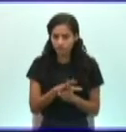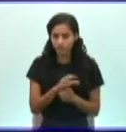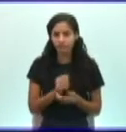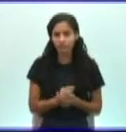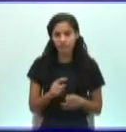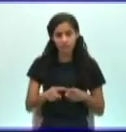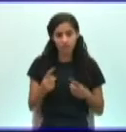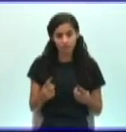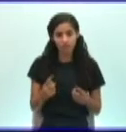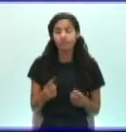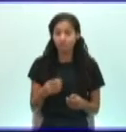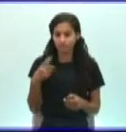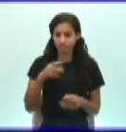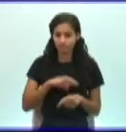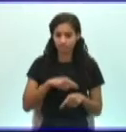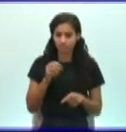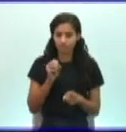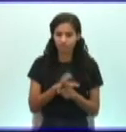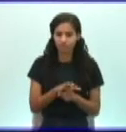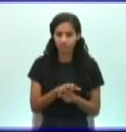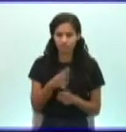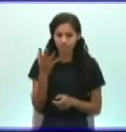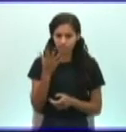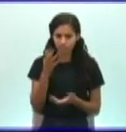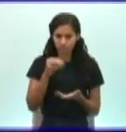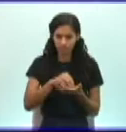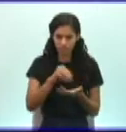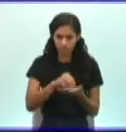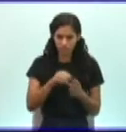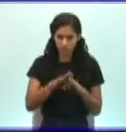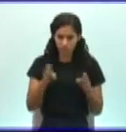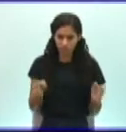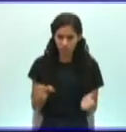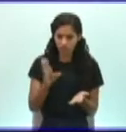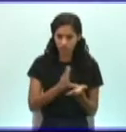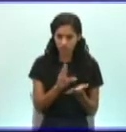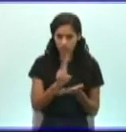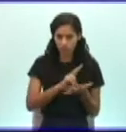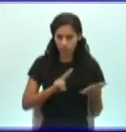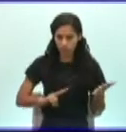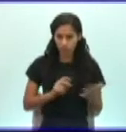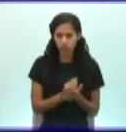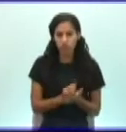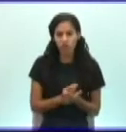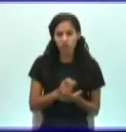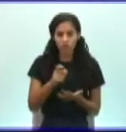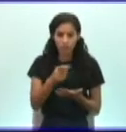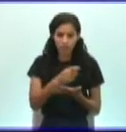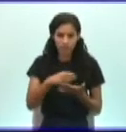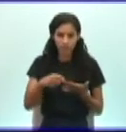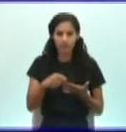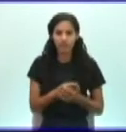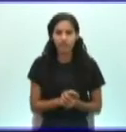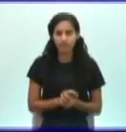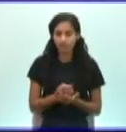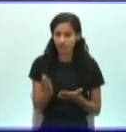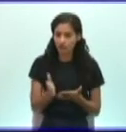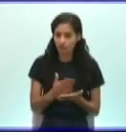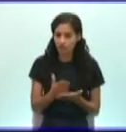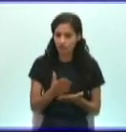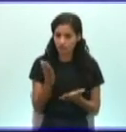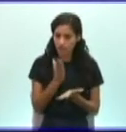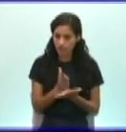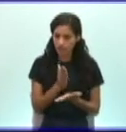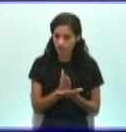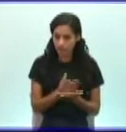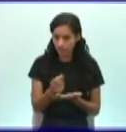porque ya vamos a comenzar. Tienen sobre la mesa su libro de lectura, su cuaderno de escritura, la libreta de clases